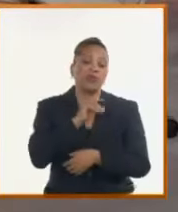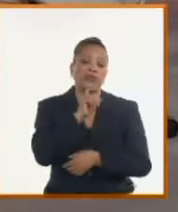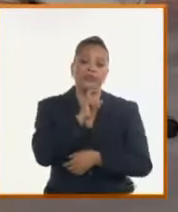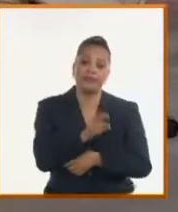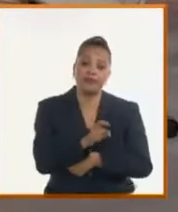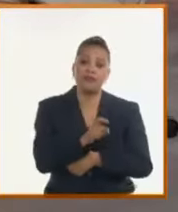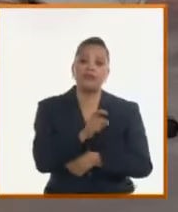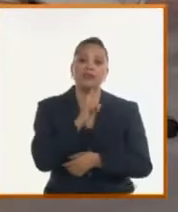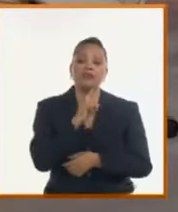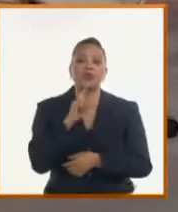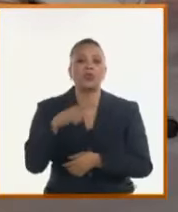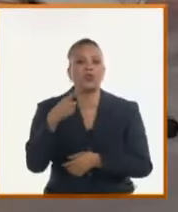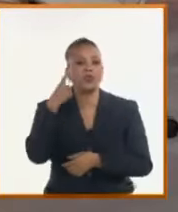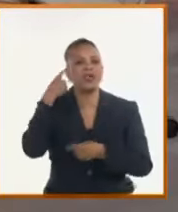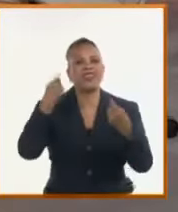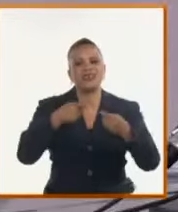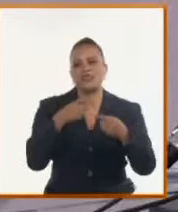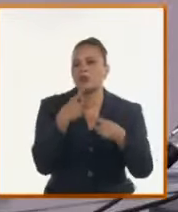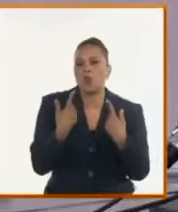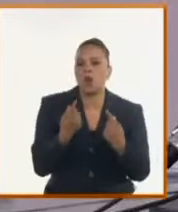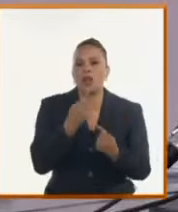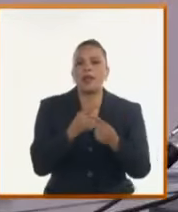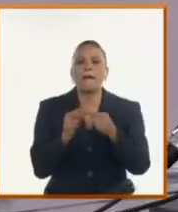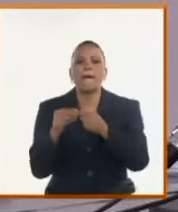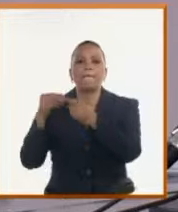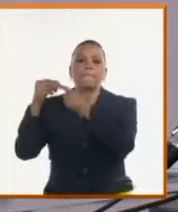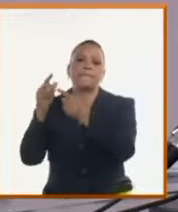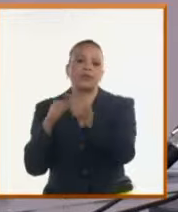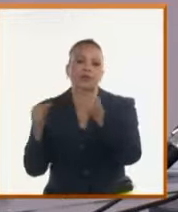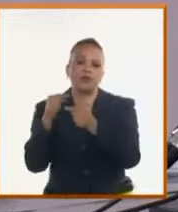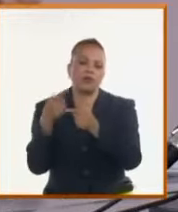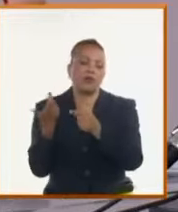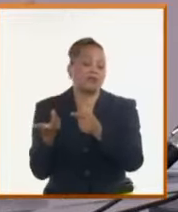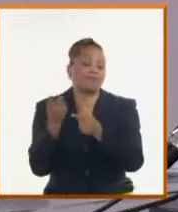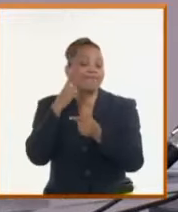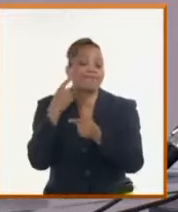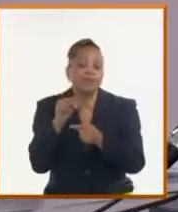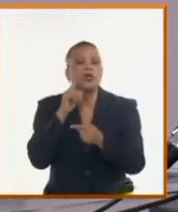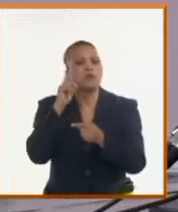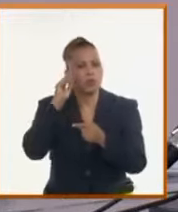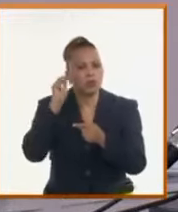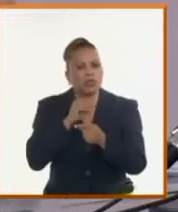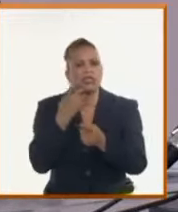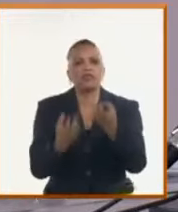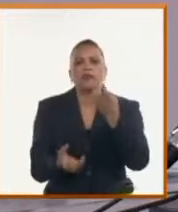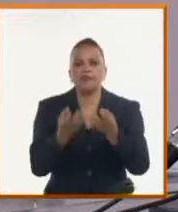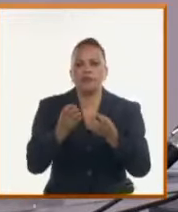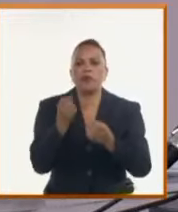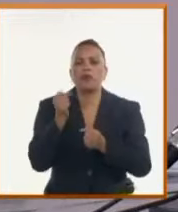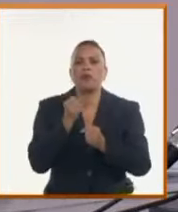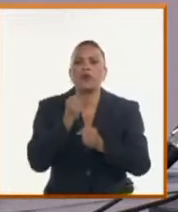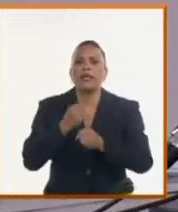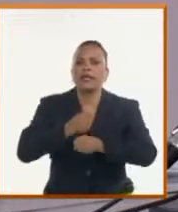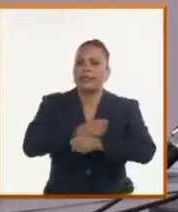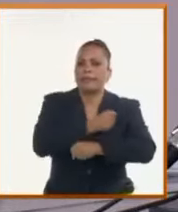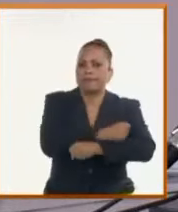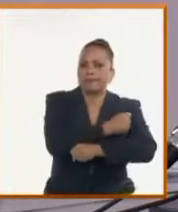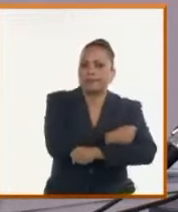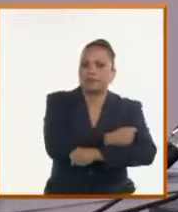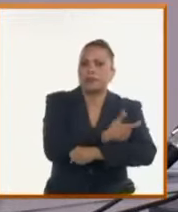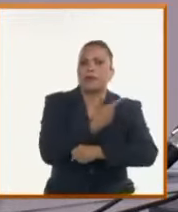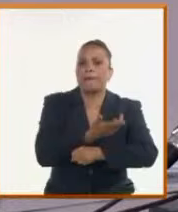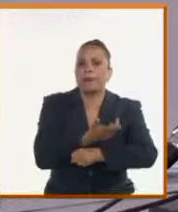esa esas decisiones sobre todo cuando también Por ejemplo si en fuego es un lugar donde sí va mucho transporte de carga por la por las